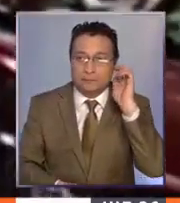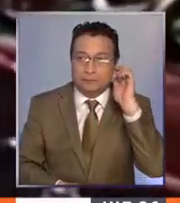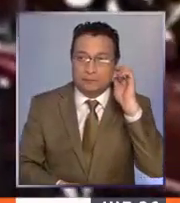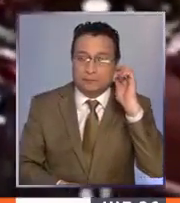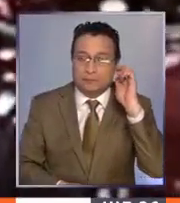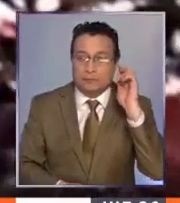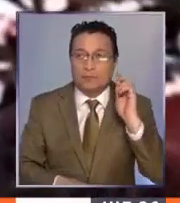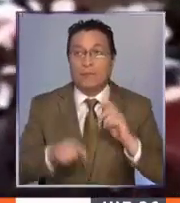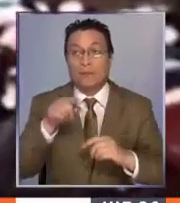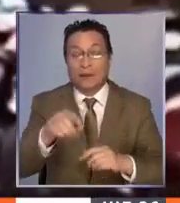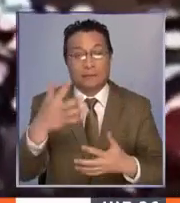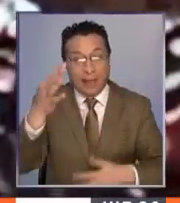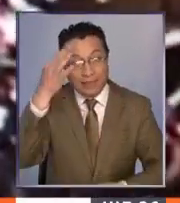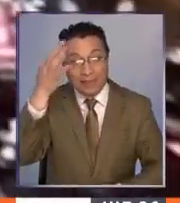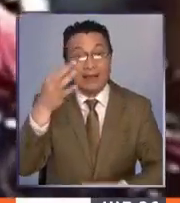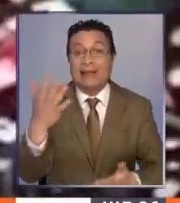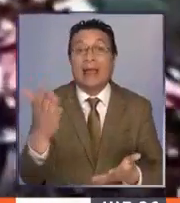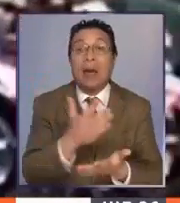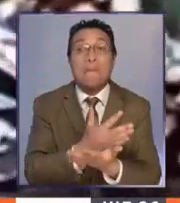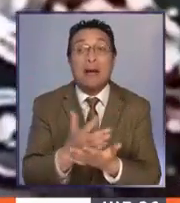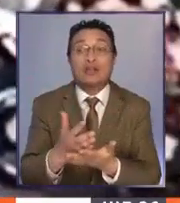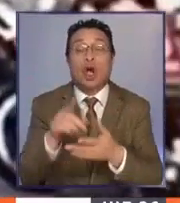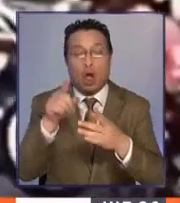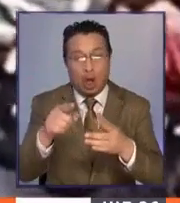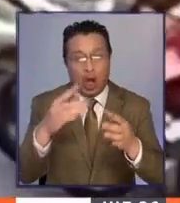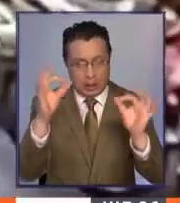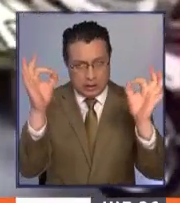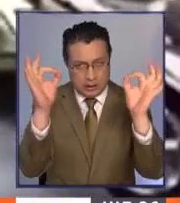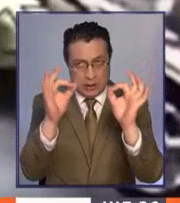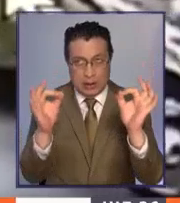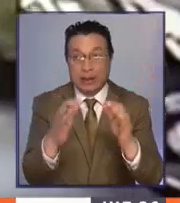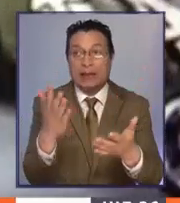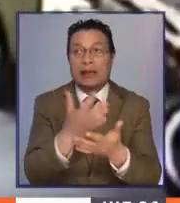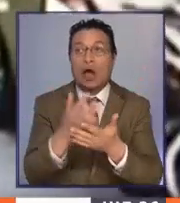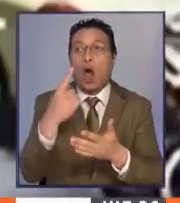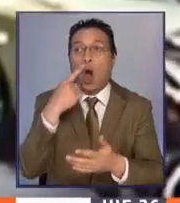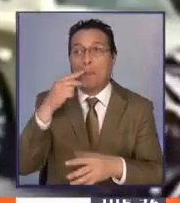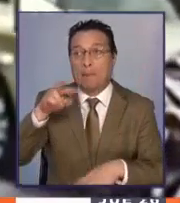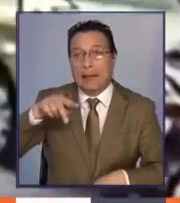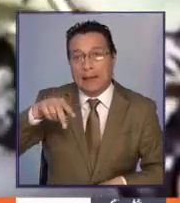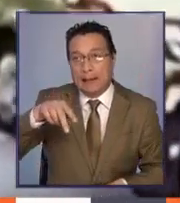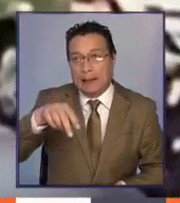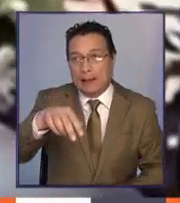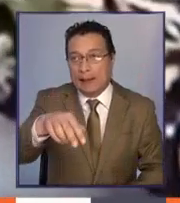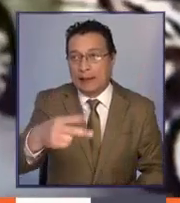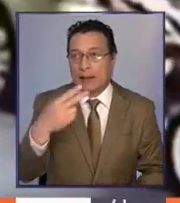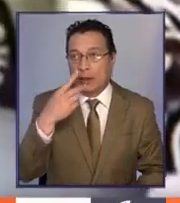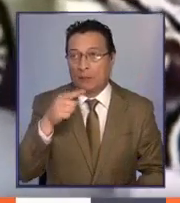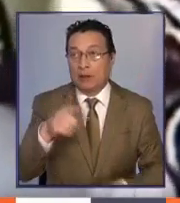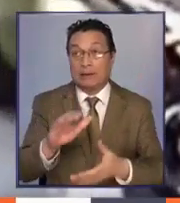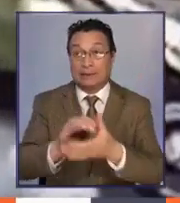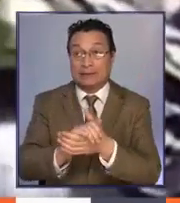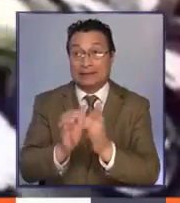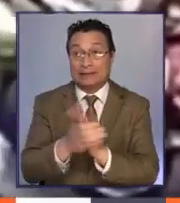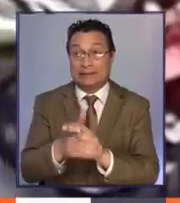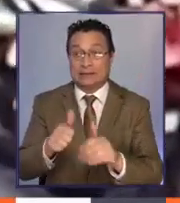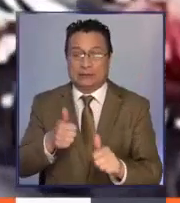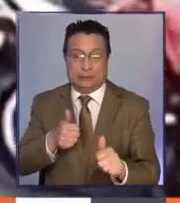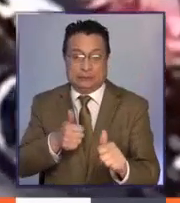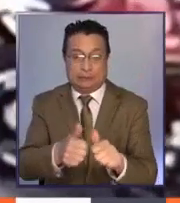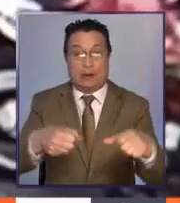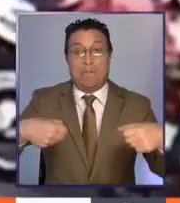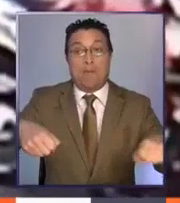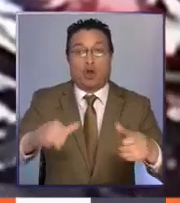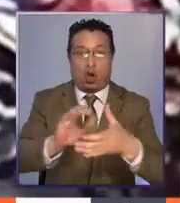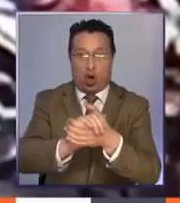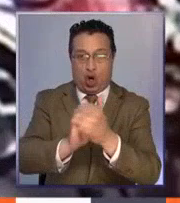Para entender lo que ocurrió hay que seguir en detalle lo que hace este hombre. Su cómplice lo sigue de cerca en una